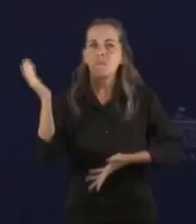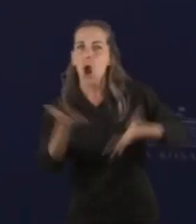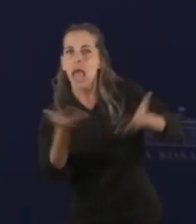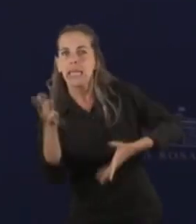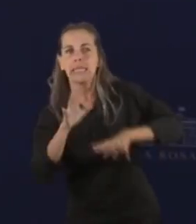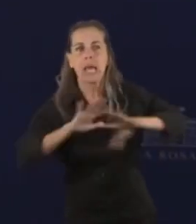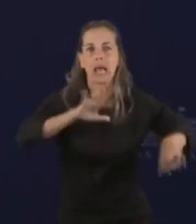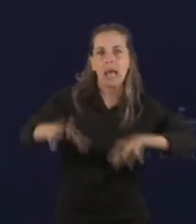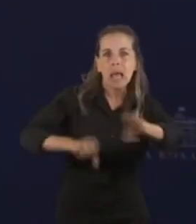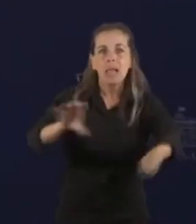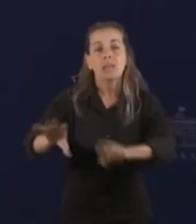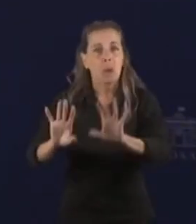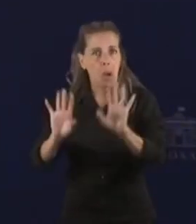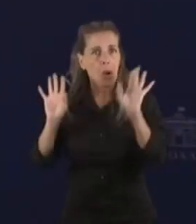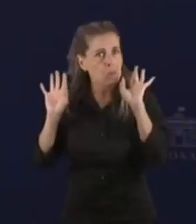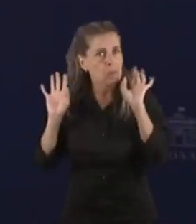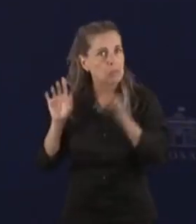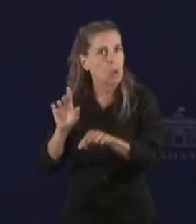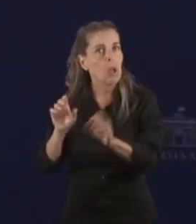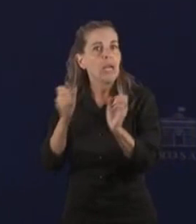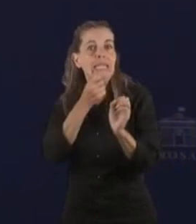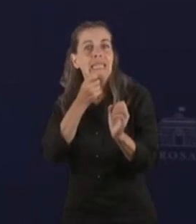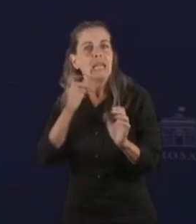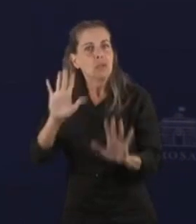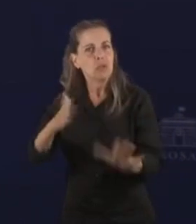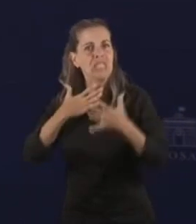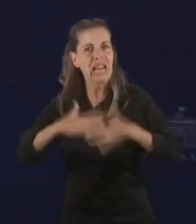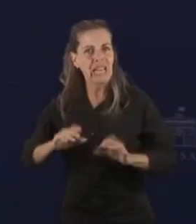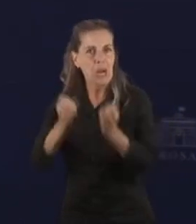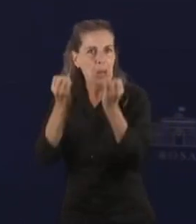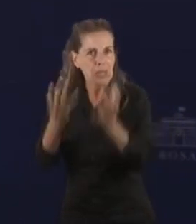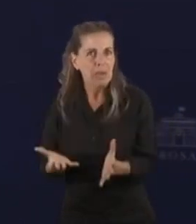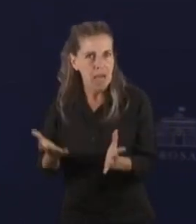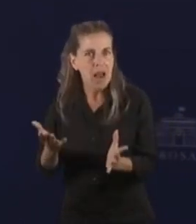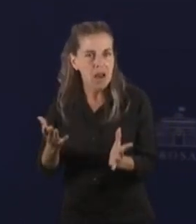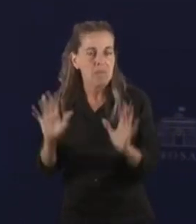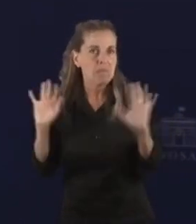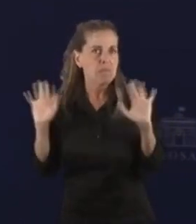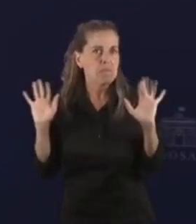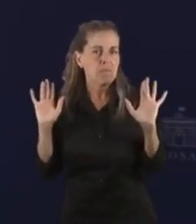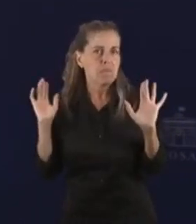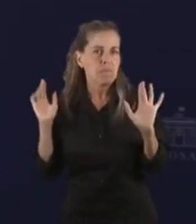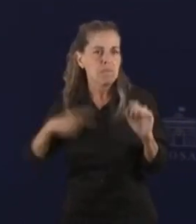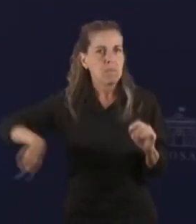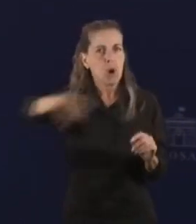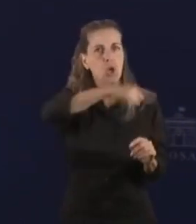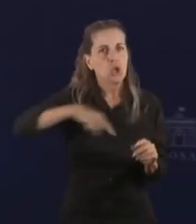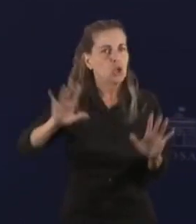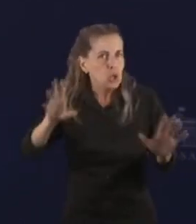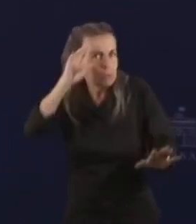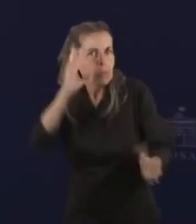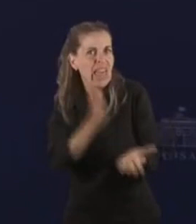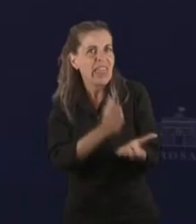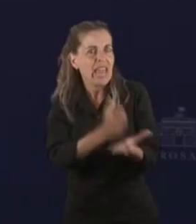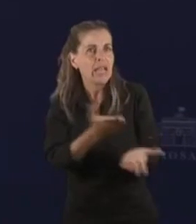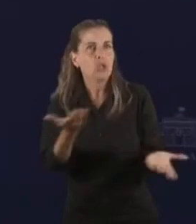de un tercero bueno está está bien que así se haga digo De hecho no hemos limitado ningún derecho ni a huelga ni